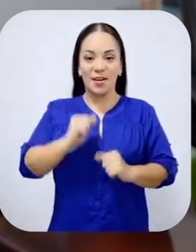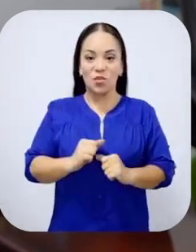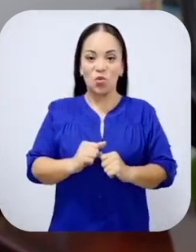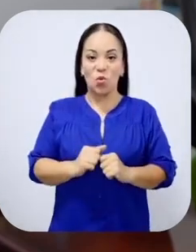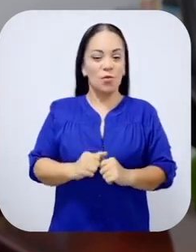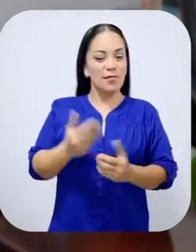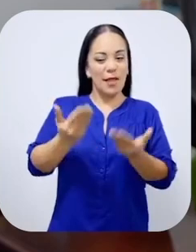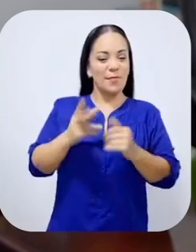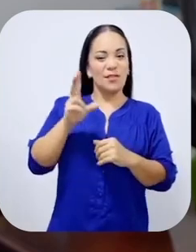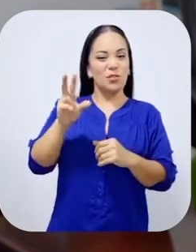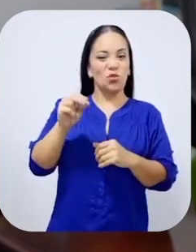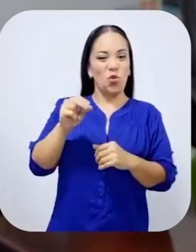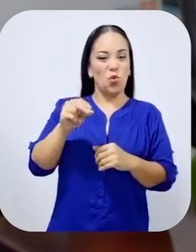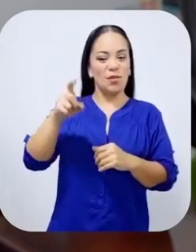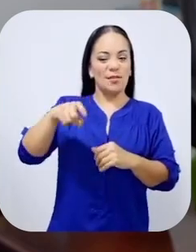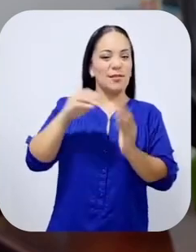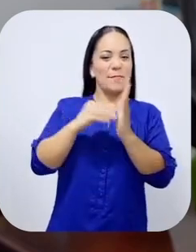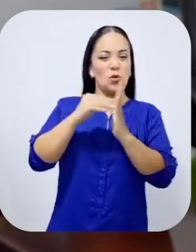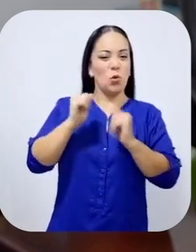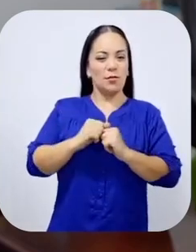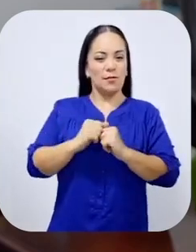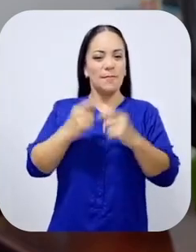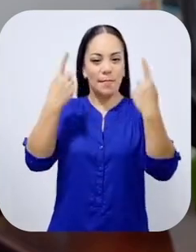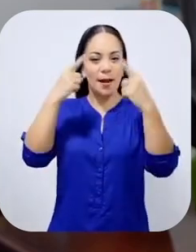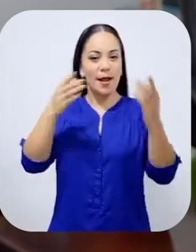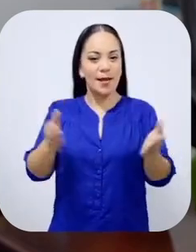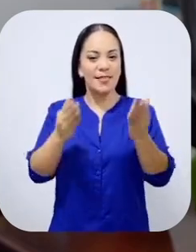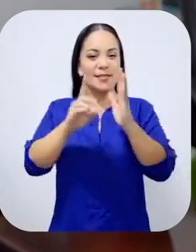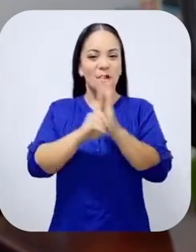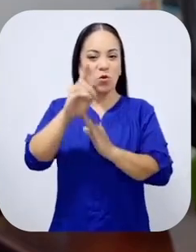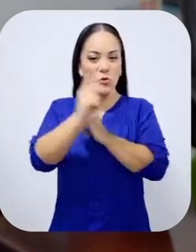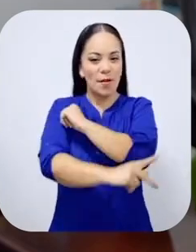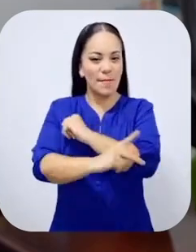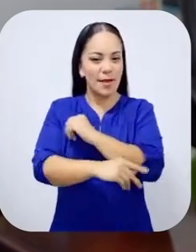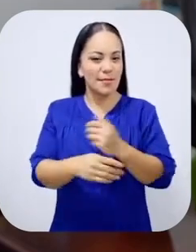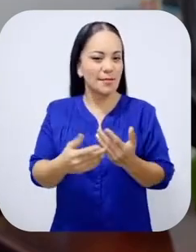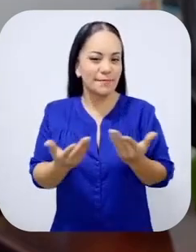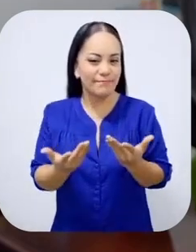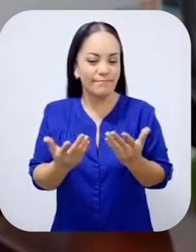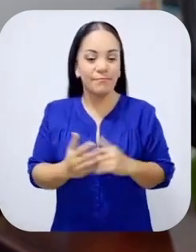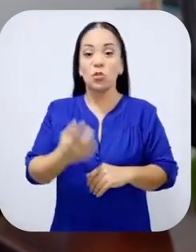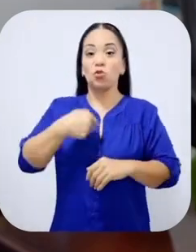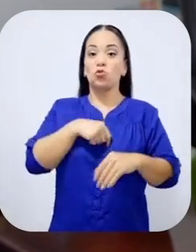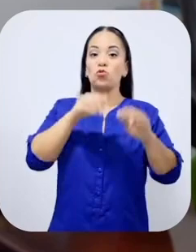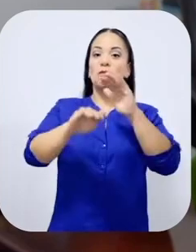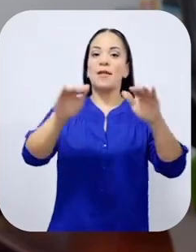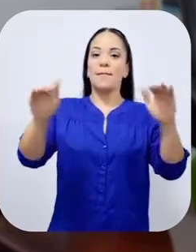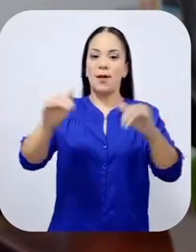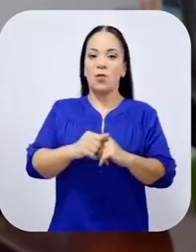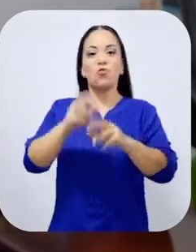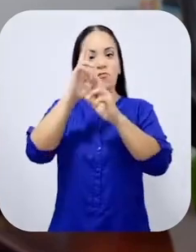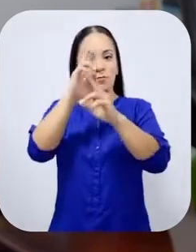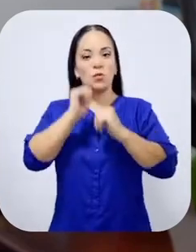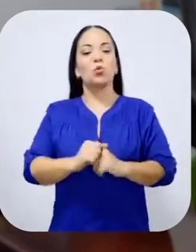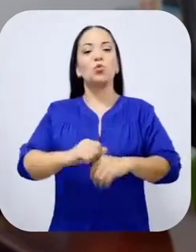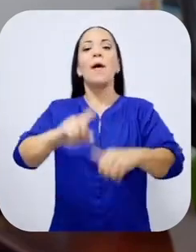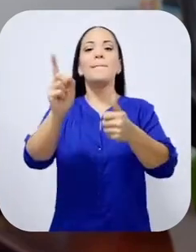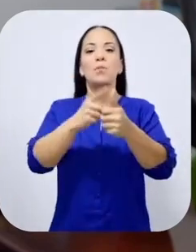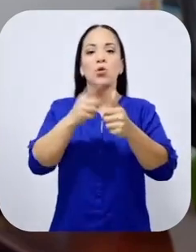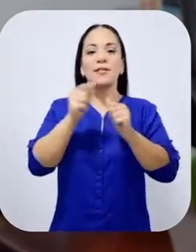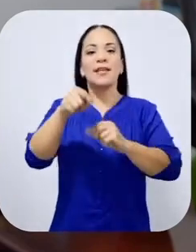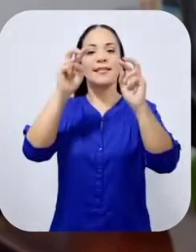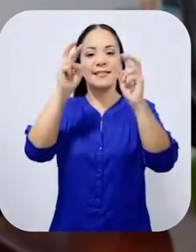gobierno no son lo suficientemente necesarios para impulsar el desarrollo de nuestro país hacemos un llamado